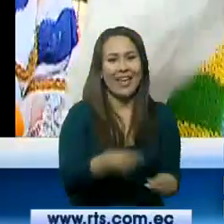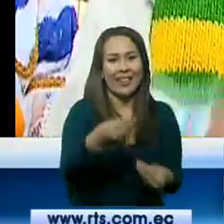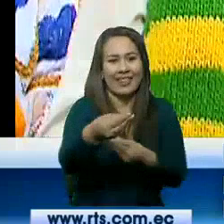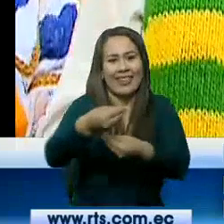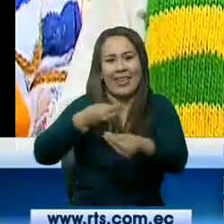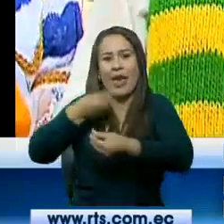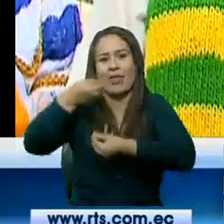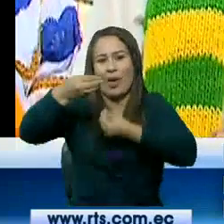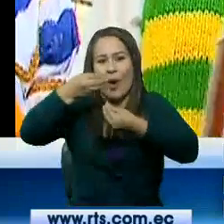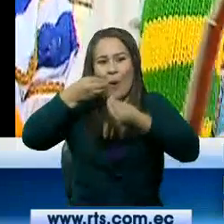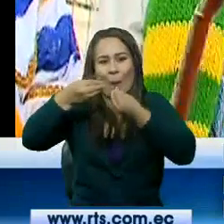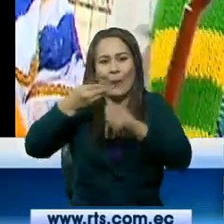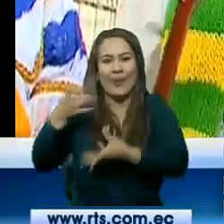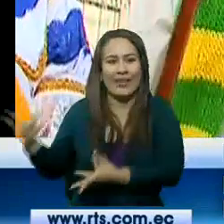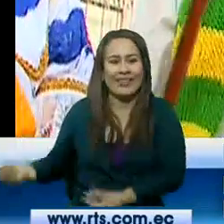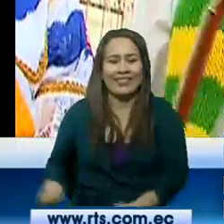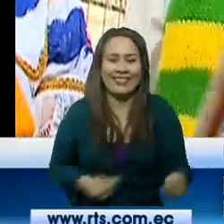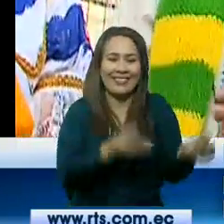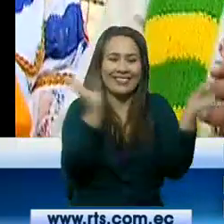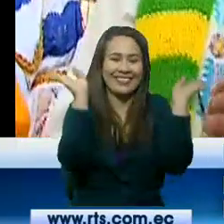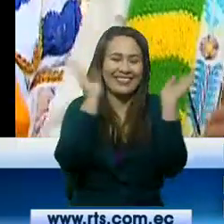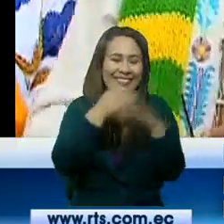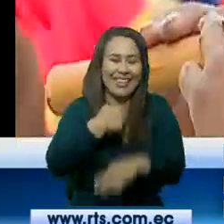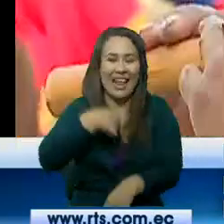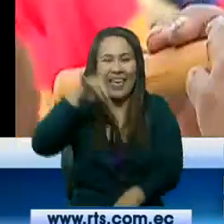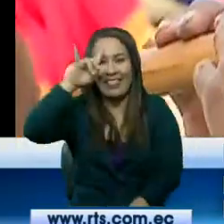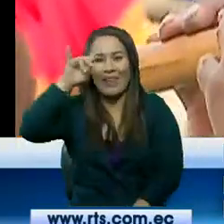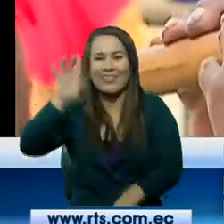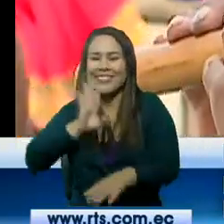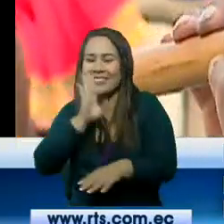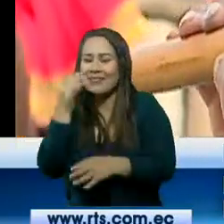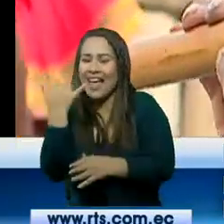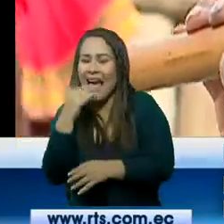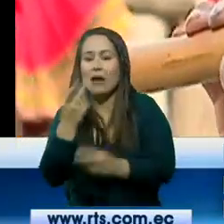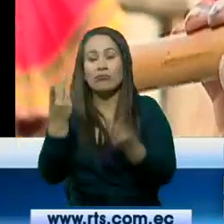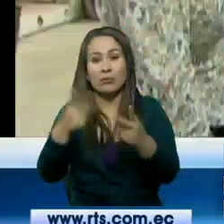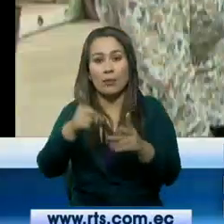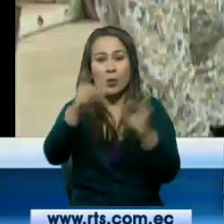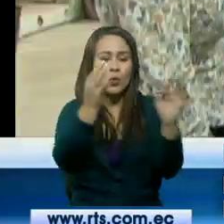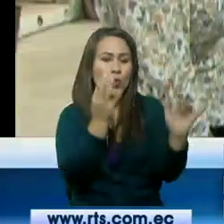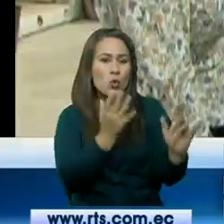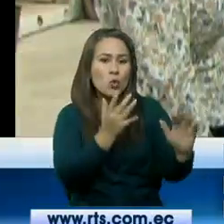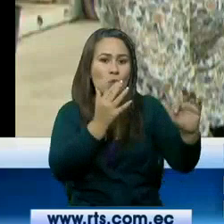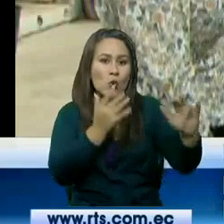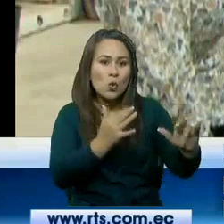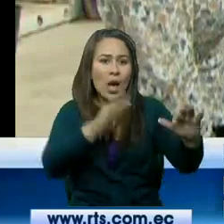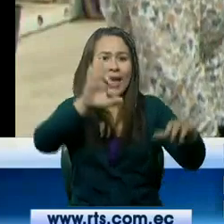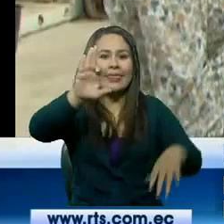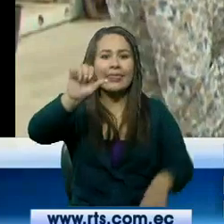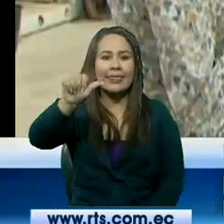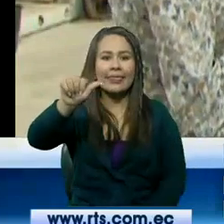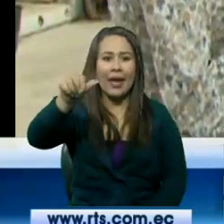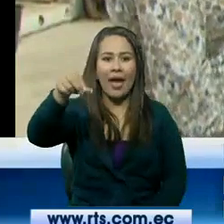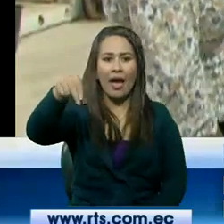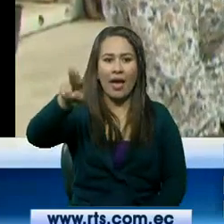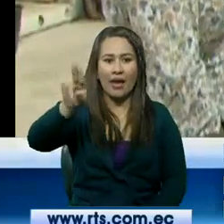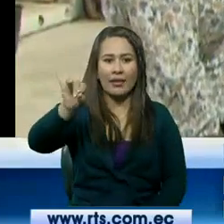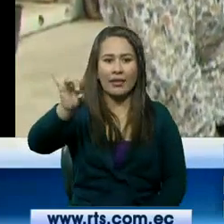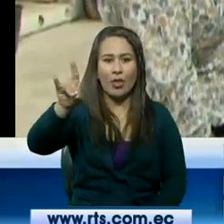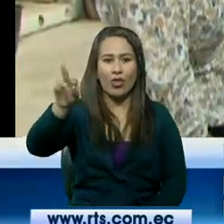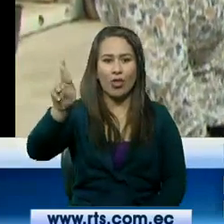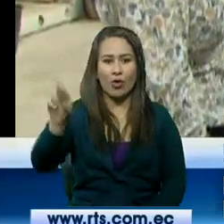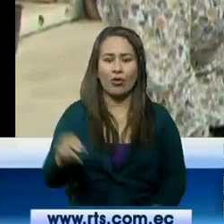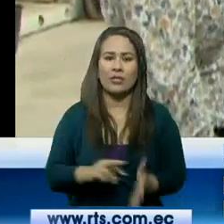es la característica del Diabluma. Y tenemos al taquidor, el mismo que también lo